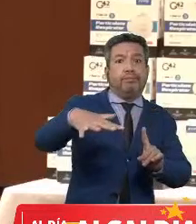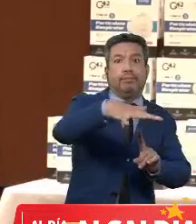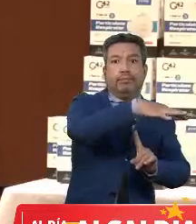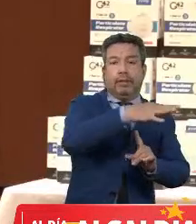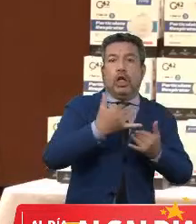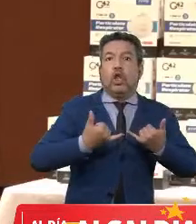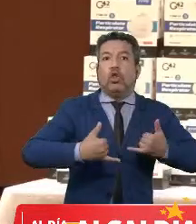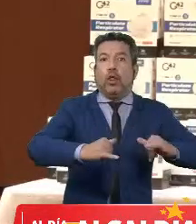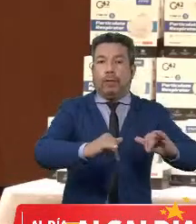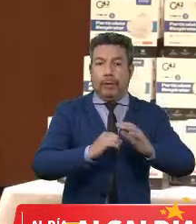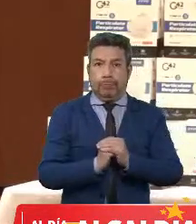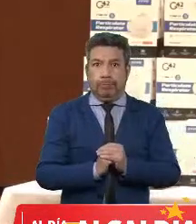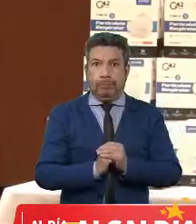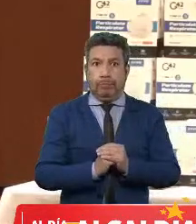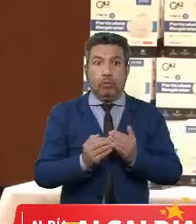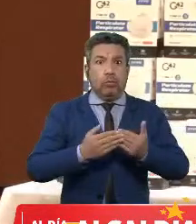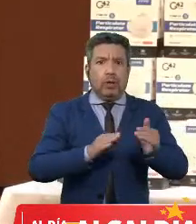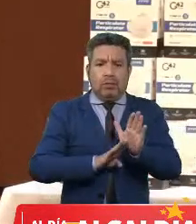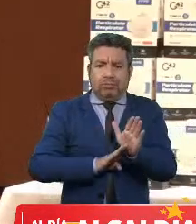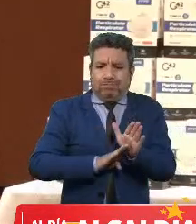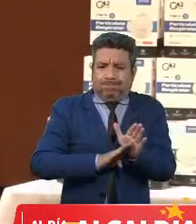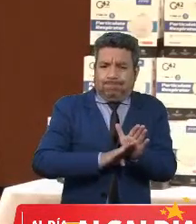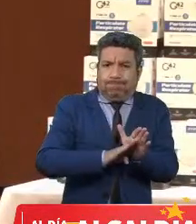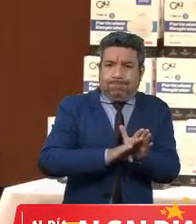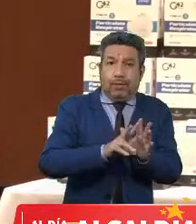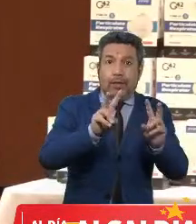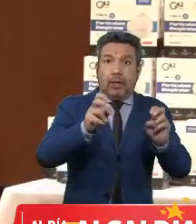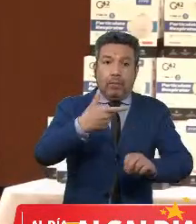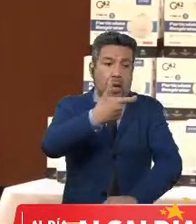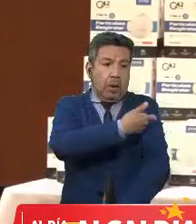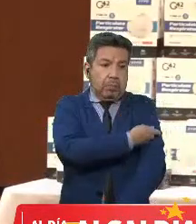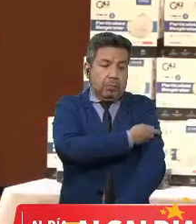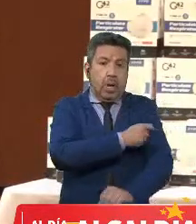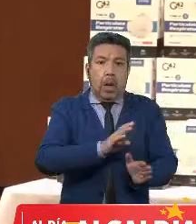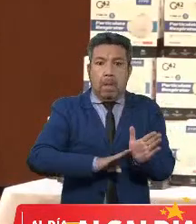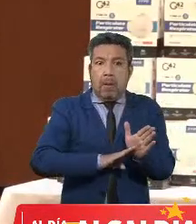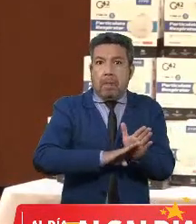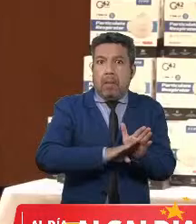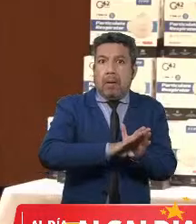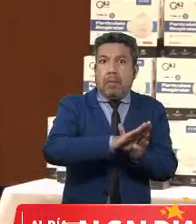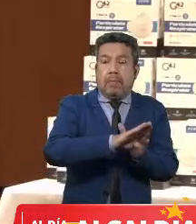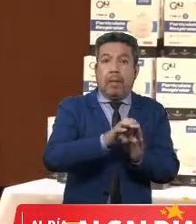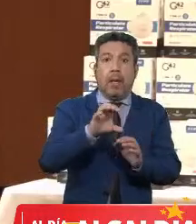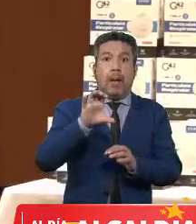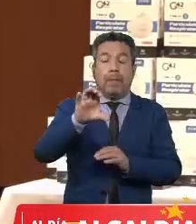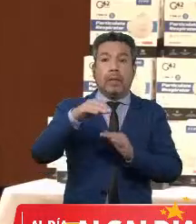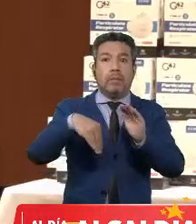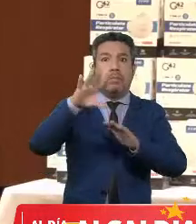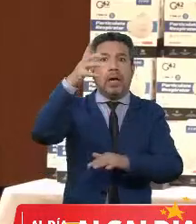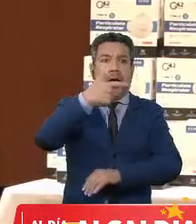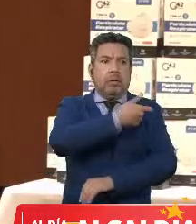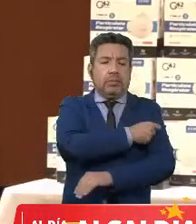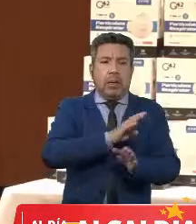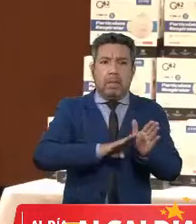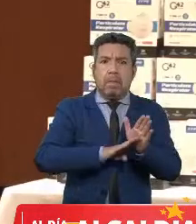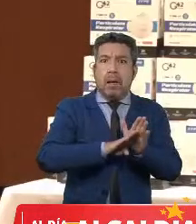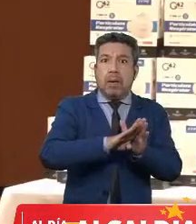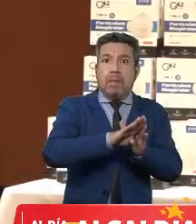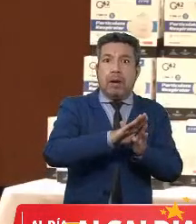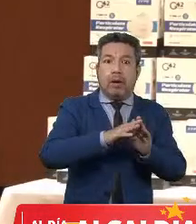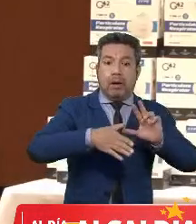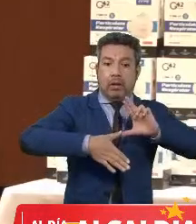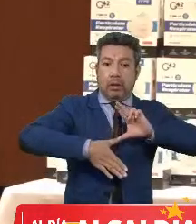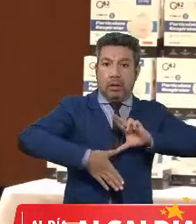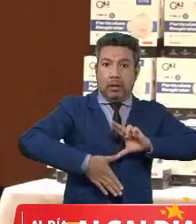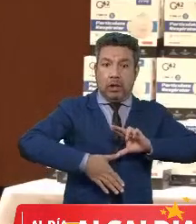pese a los avances enormes que estamos teniendo en vacunación. Tal vez el país más adelantado en vacunación en América